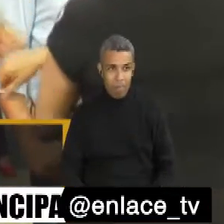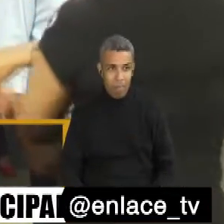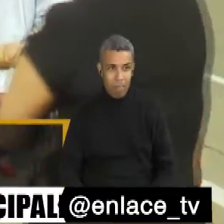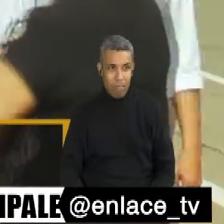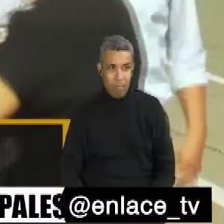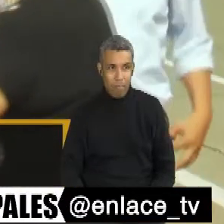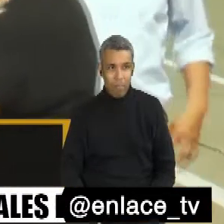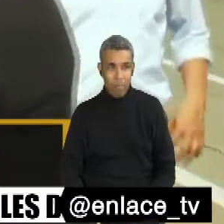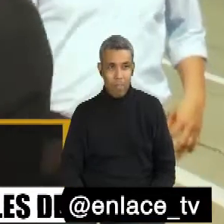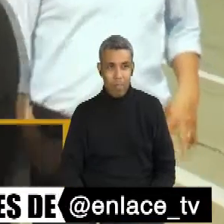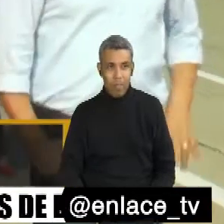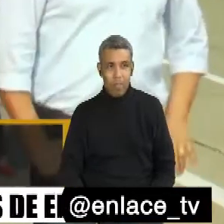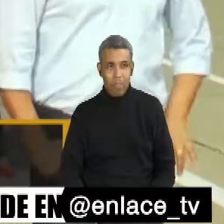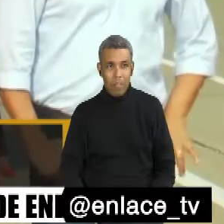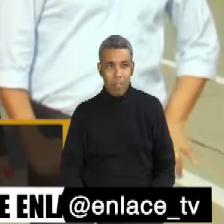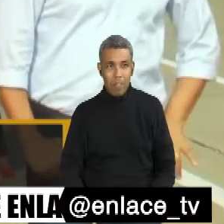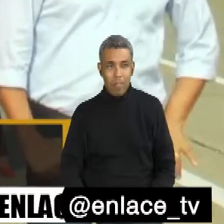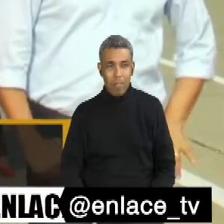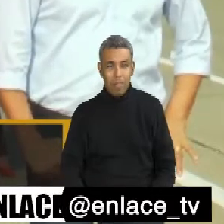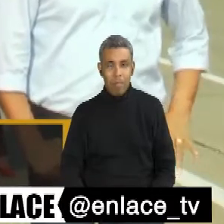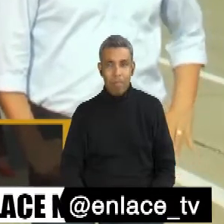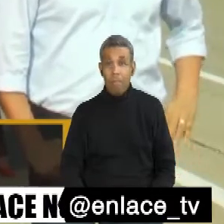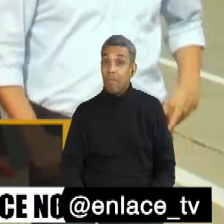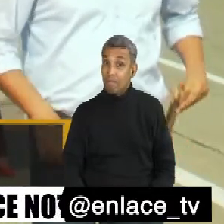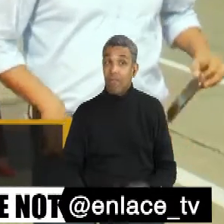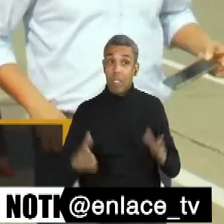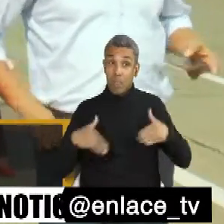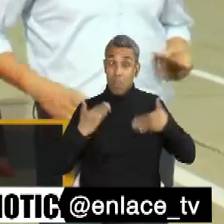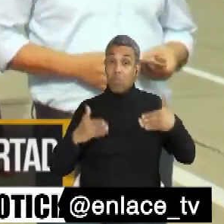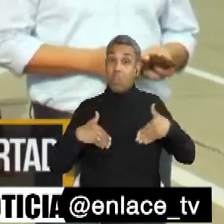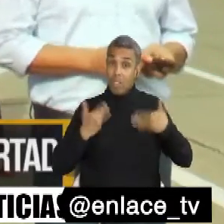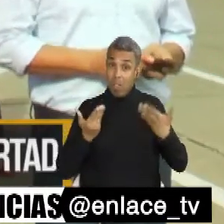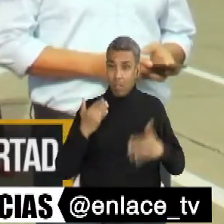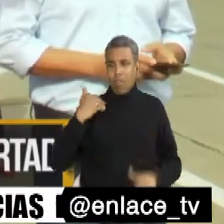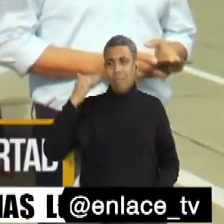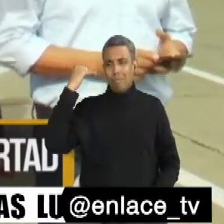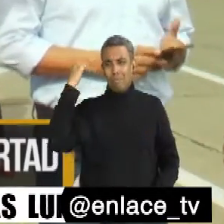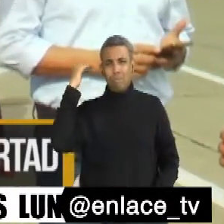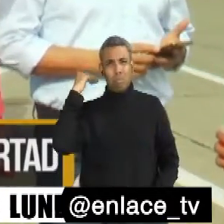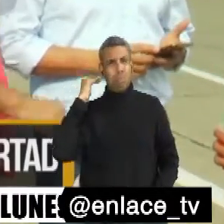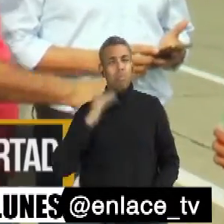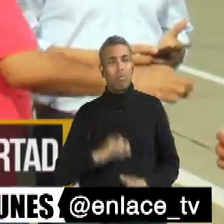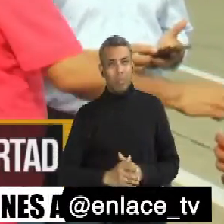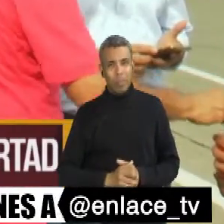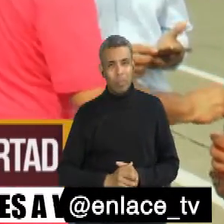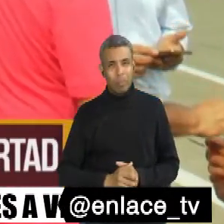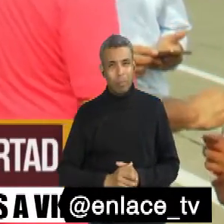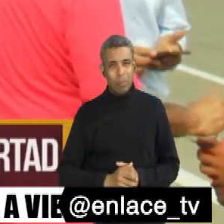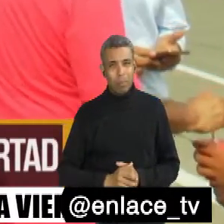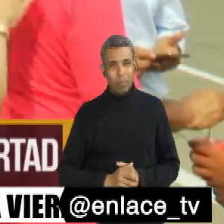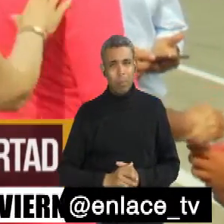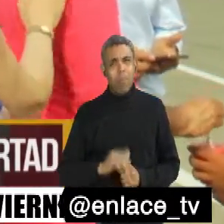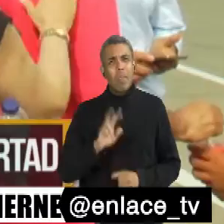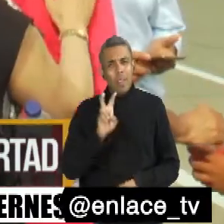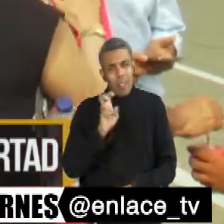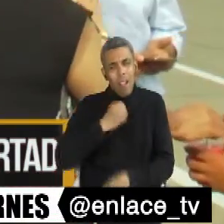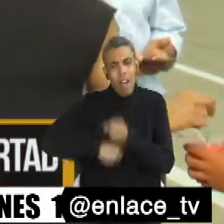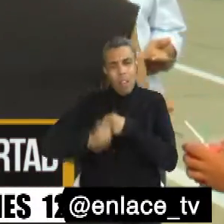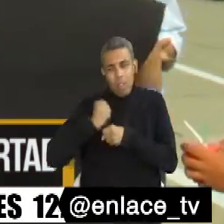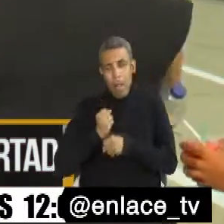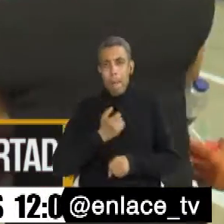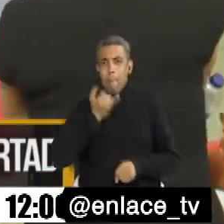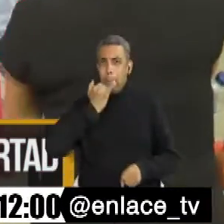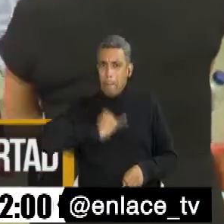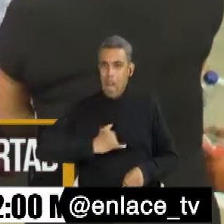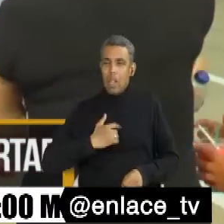justicia empezó a corregir el error que cometió hace ya casi más de 7 años.